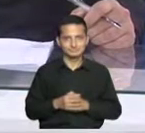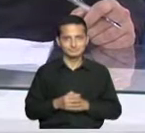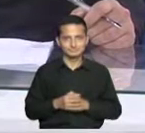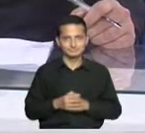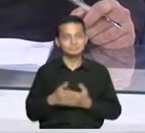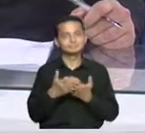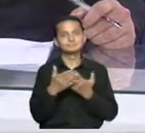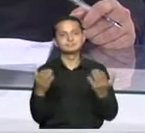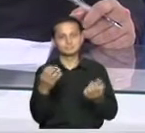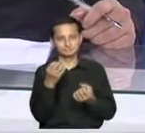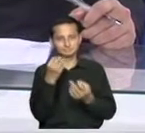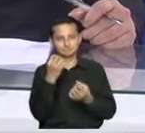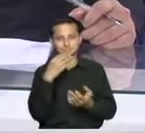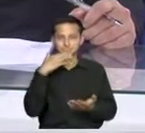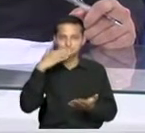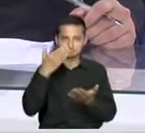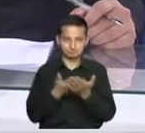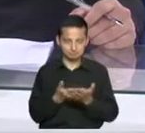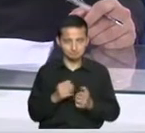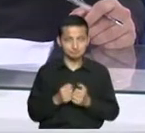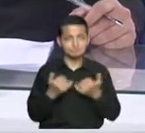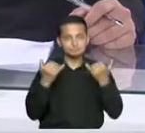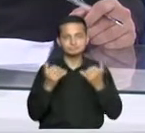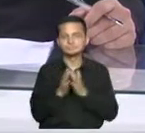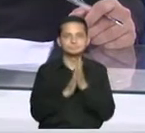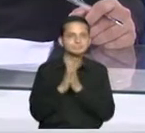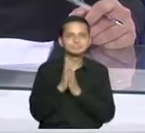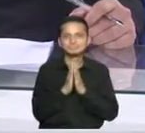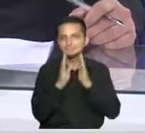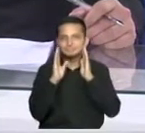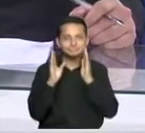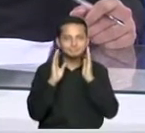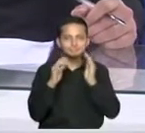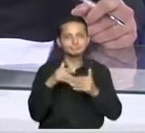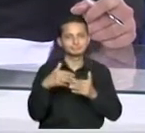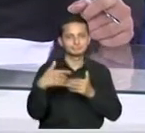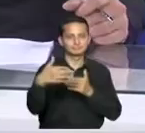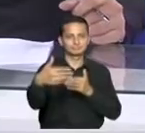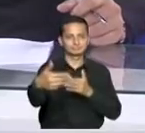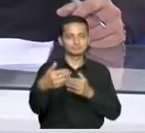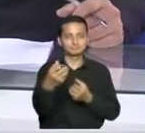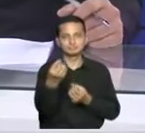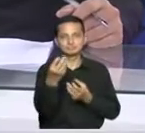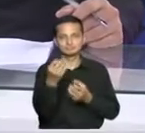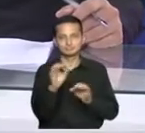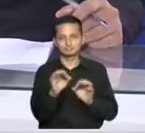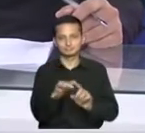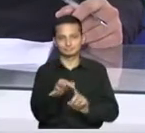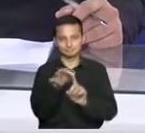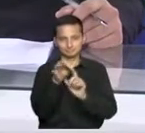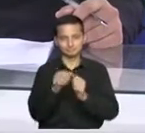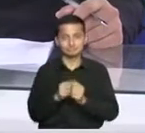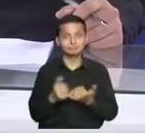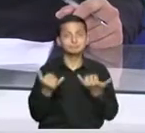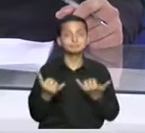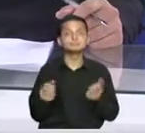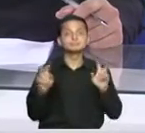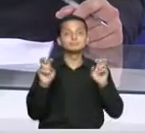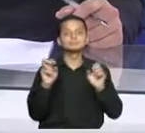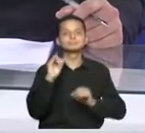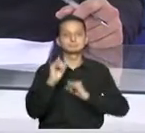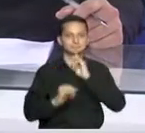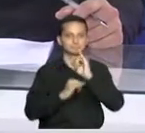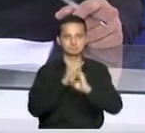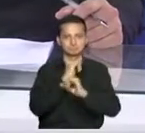Gracias, Jenny, por ese completo reporte. Estaremos atentos en nuestras próximas emisiones a esa cobertura especial. Es momento de revisar información